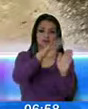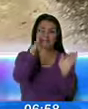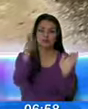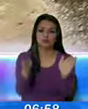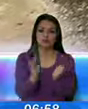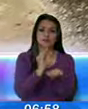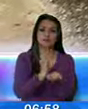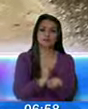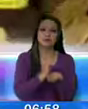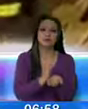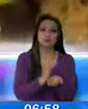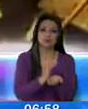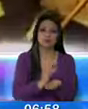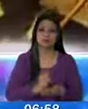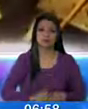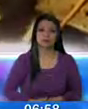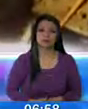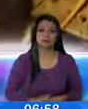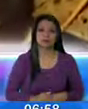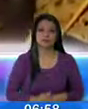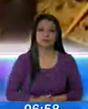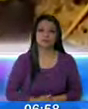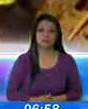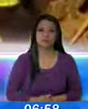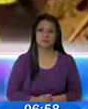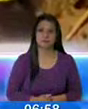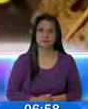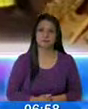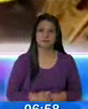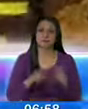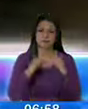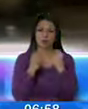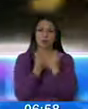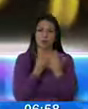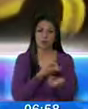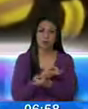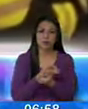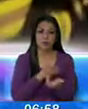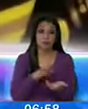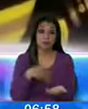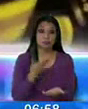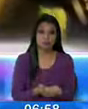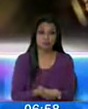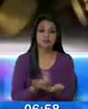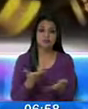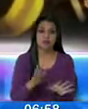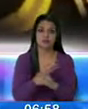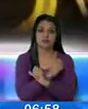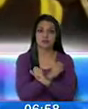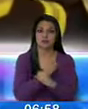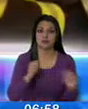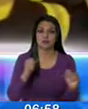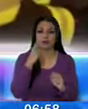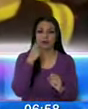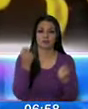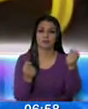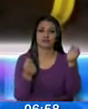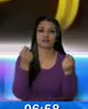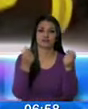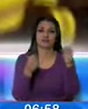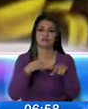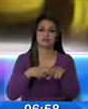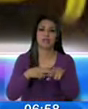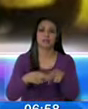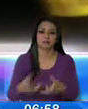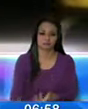sentido norte-sur. Cuando los cuerpos de rescate llegaron al lugar, lograron sacar de entre los fierros retorcidos al conductor del